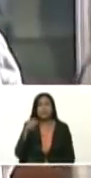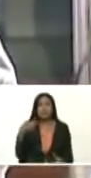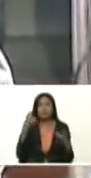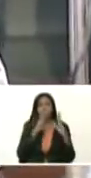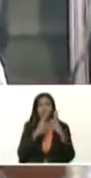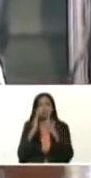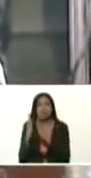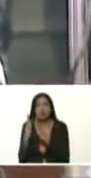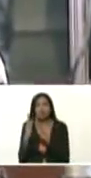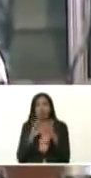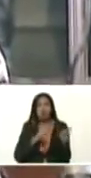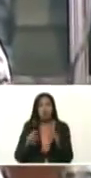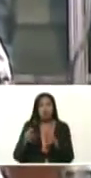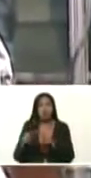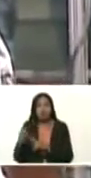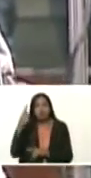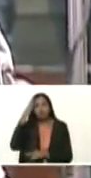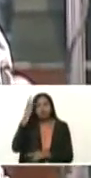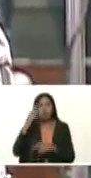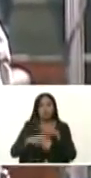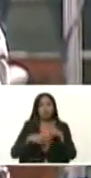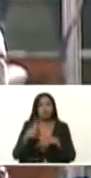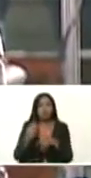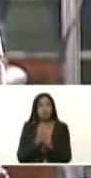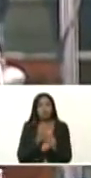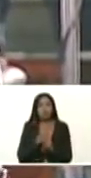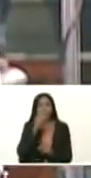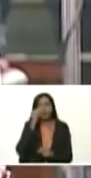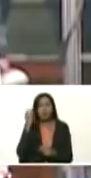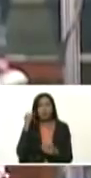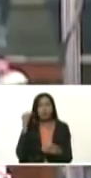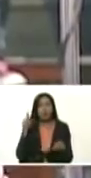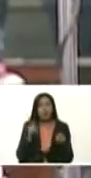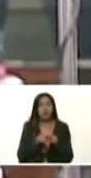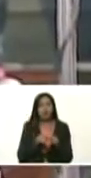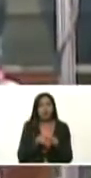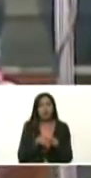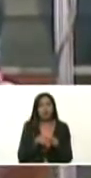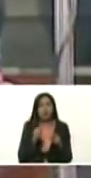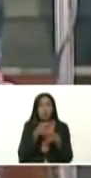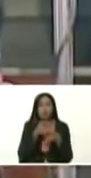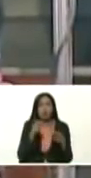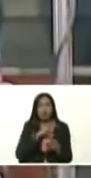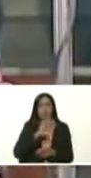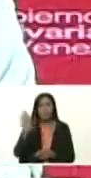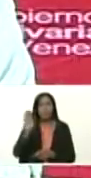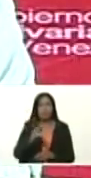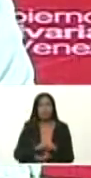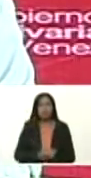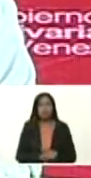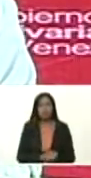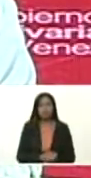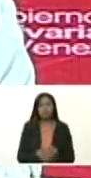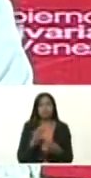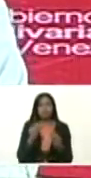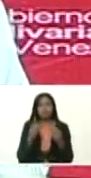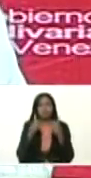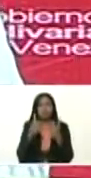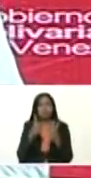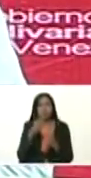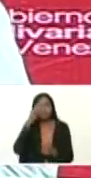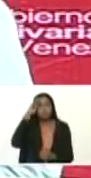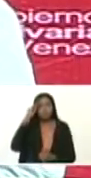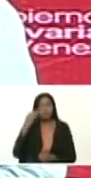combatientes y de los consejos productivos de trabajadores y trabajadoras, un general de la patria. Muy bien,